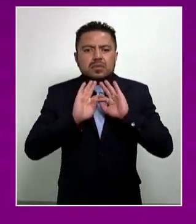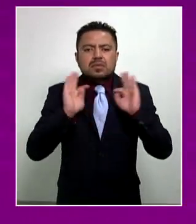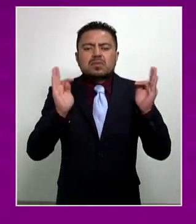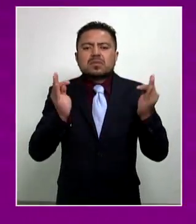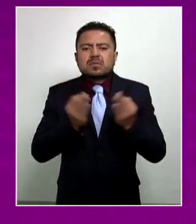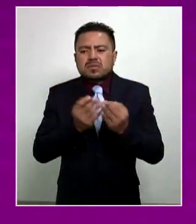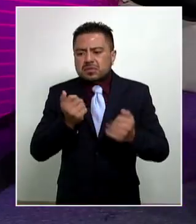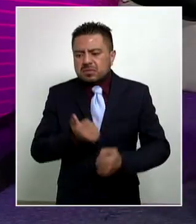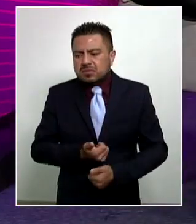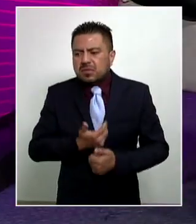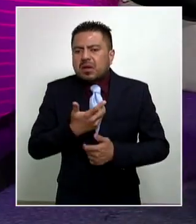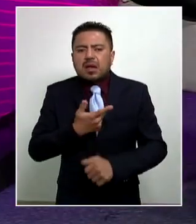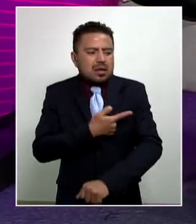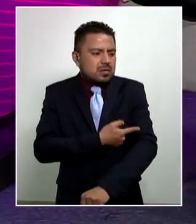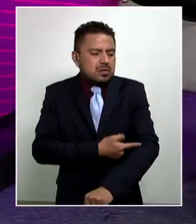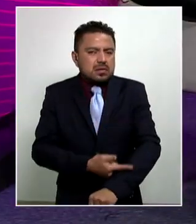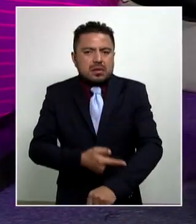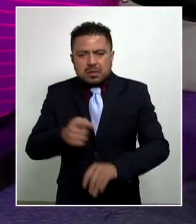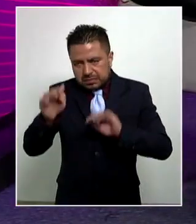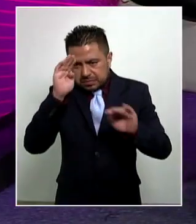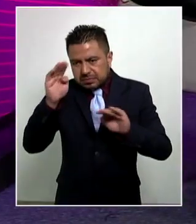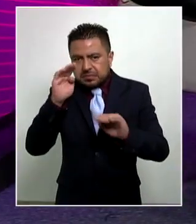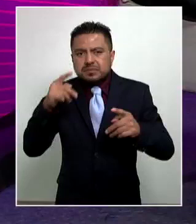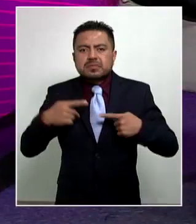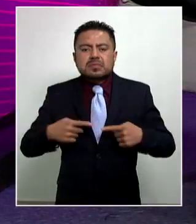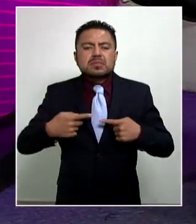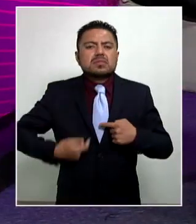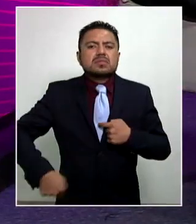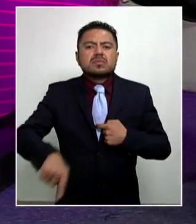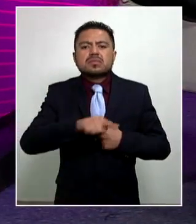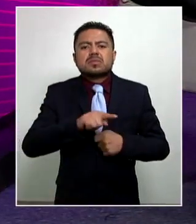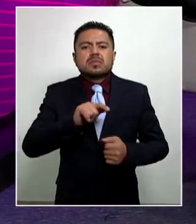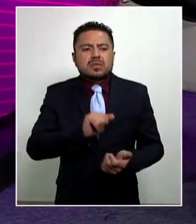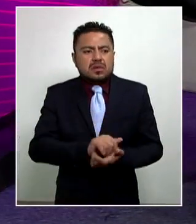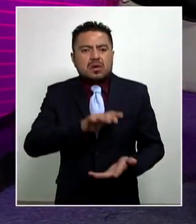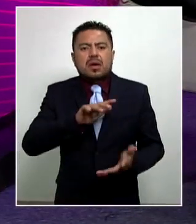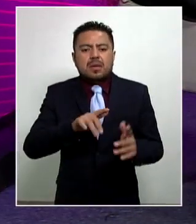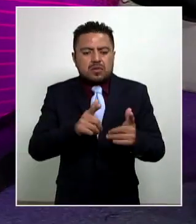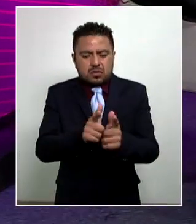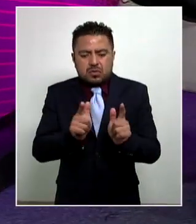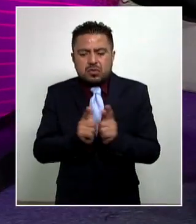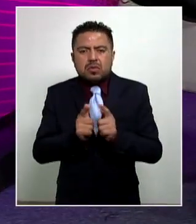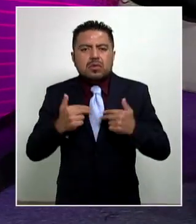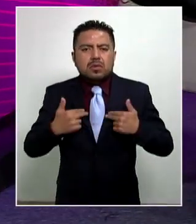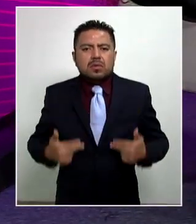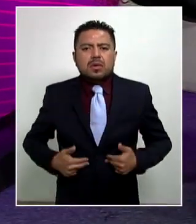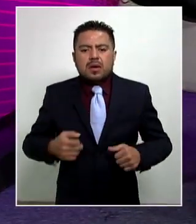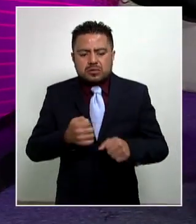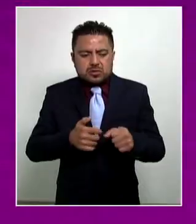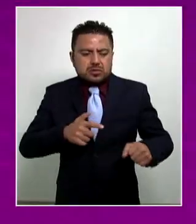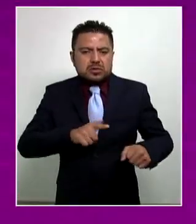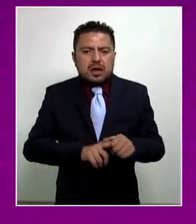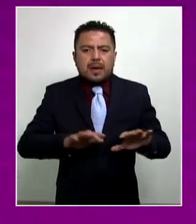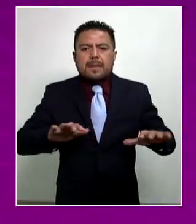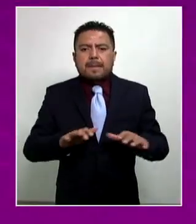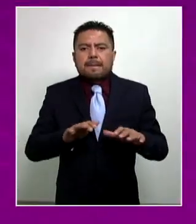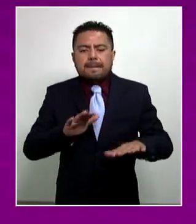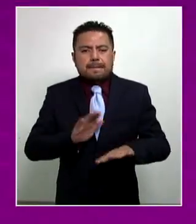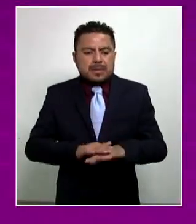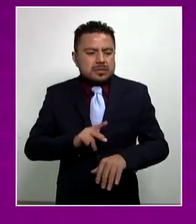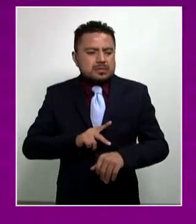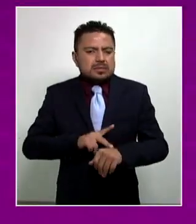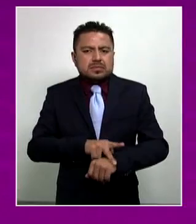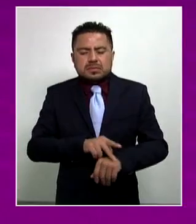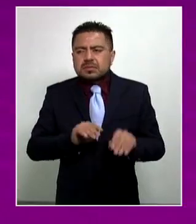lo largo de la historia, se fue pensando que las personas y los grupos humanos y las sociedades con la tez más